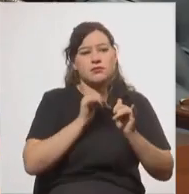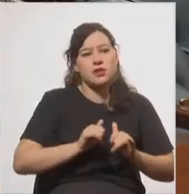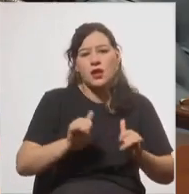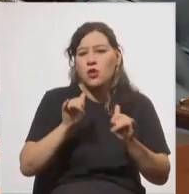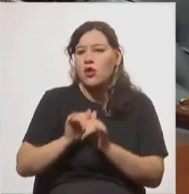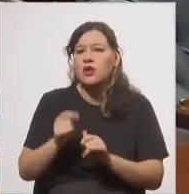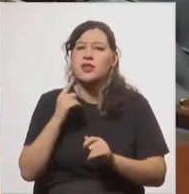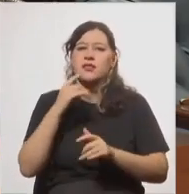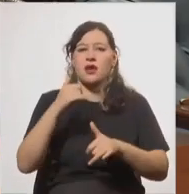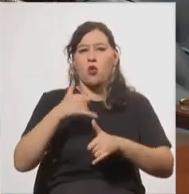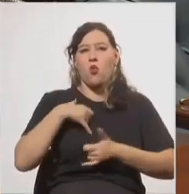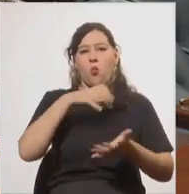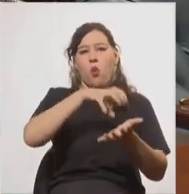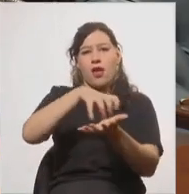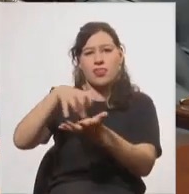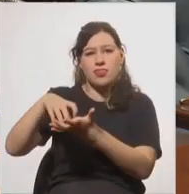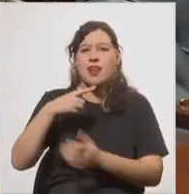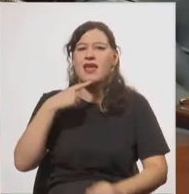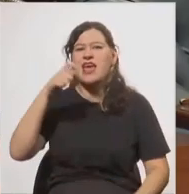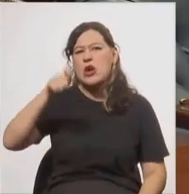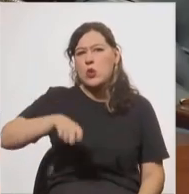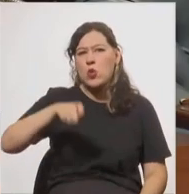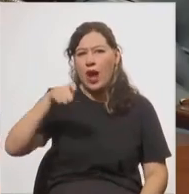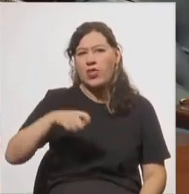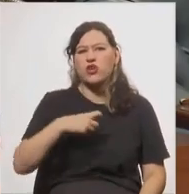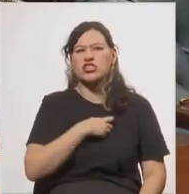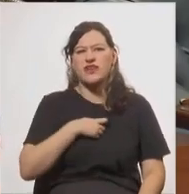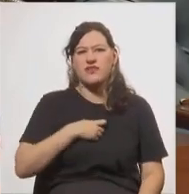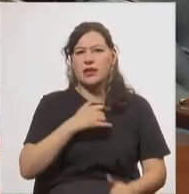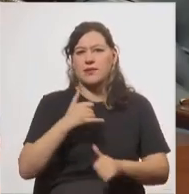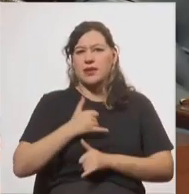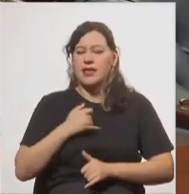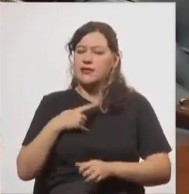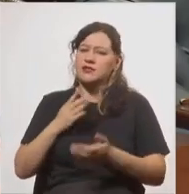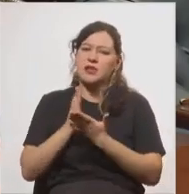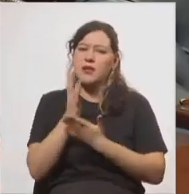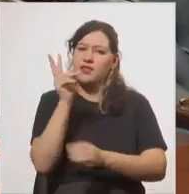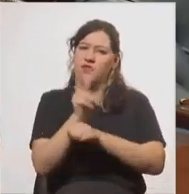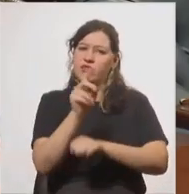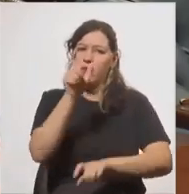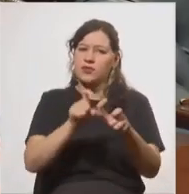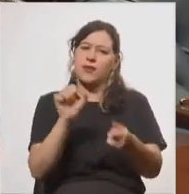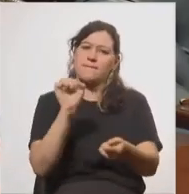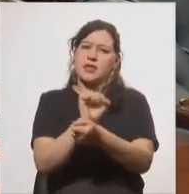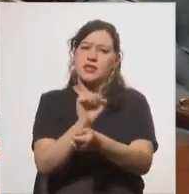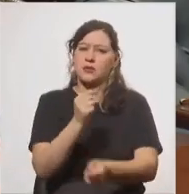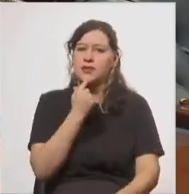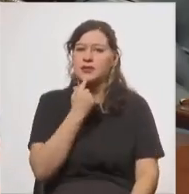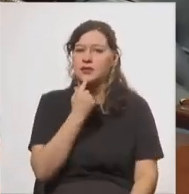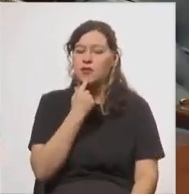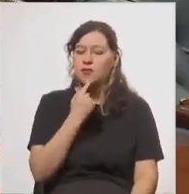cuarteles y juzgados civiles y militares para defender a los presos políticos.